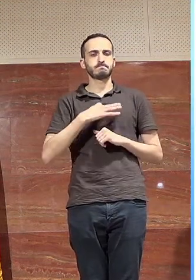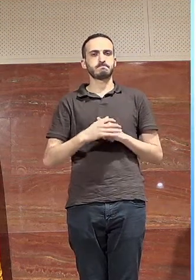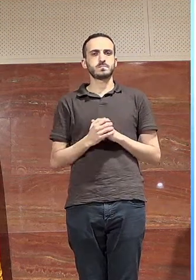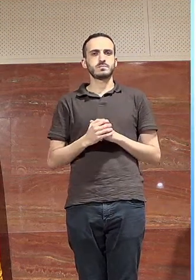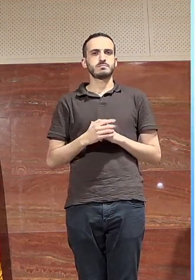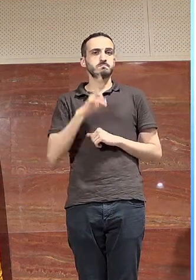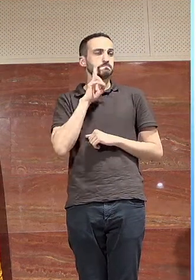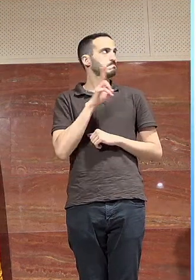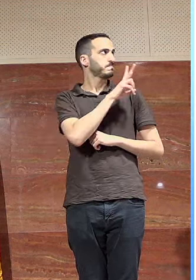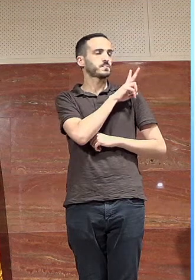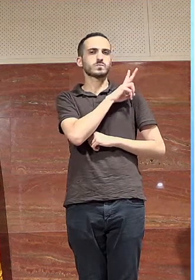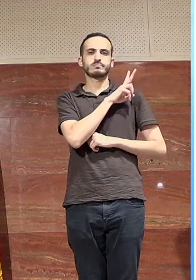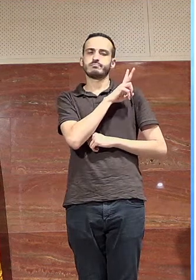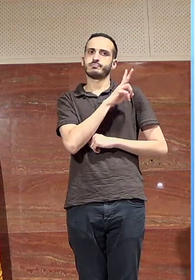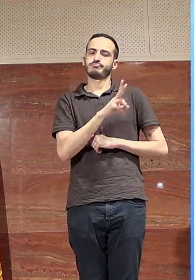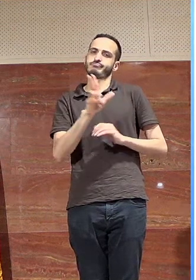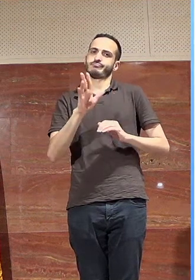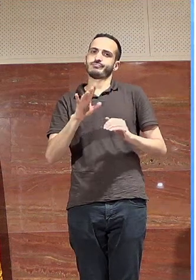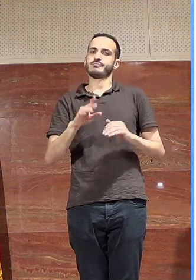Estos son ya ayudas un poquito más